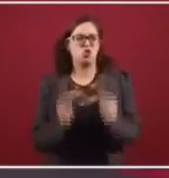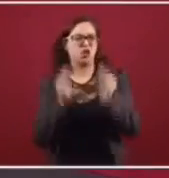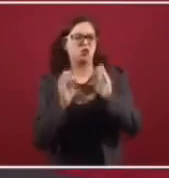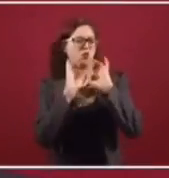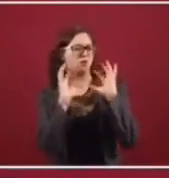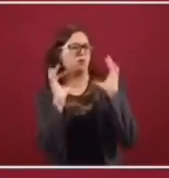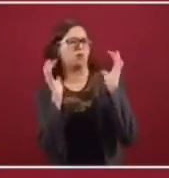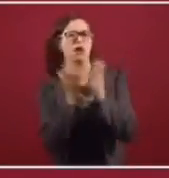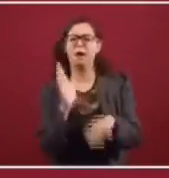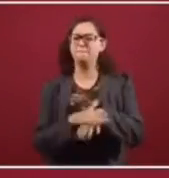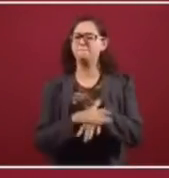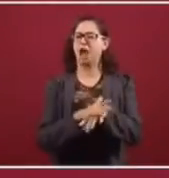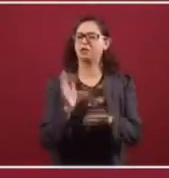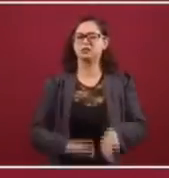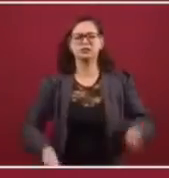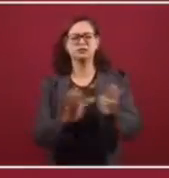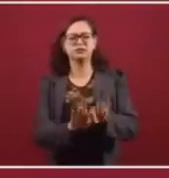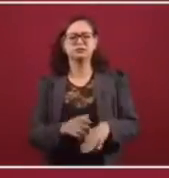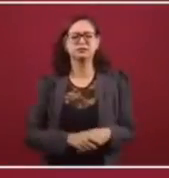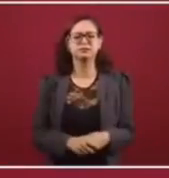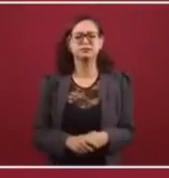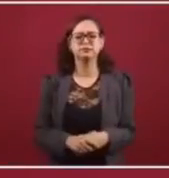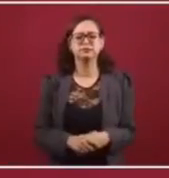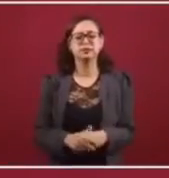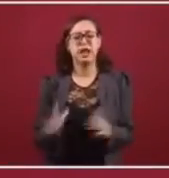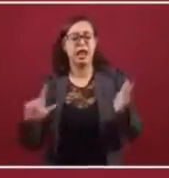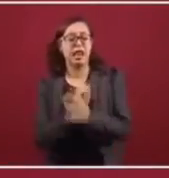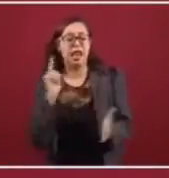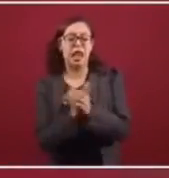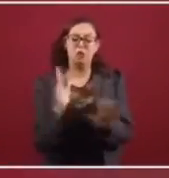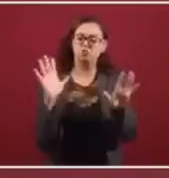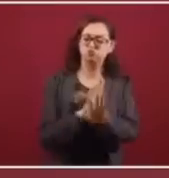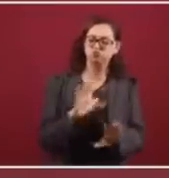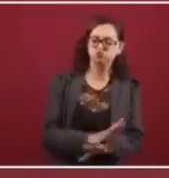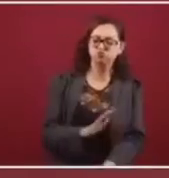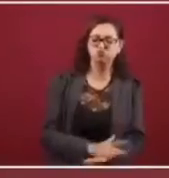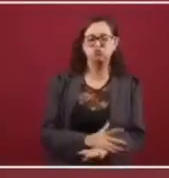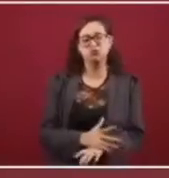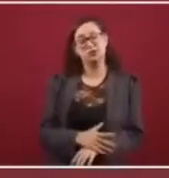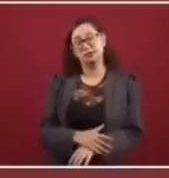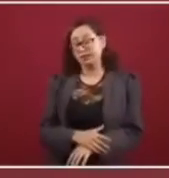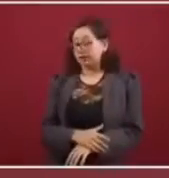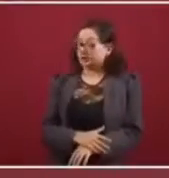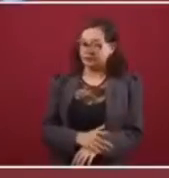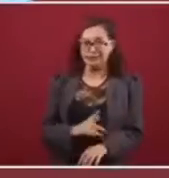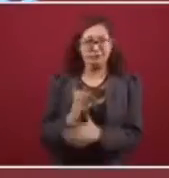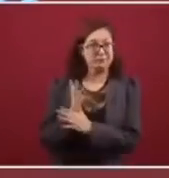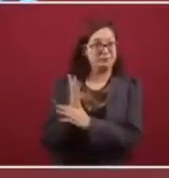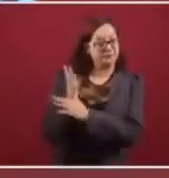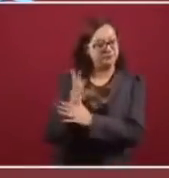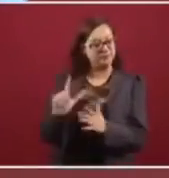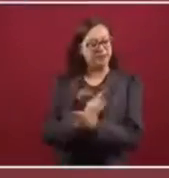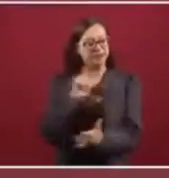la panacea y que con las reformas estructurales, válgame Dios,